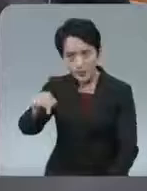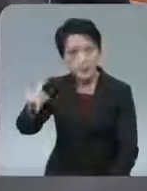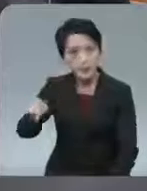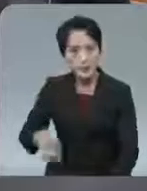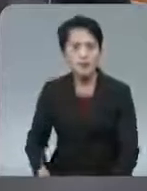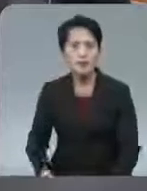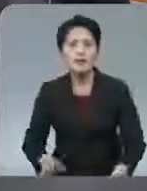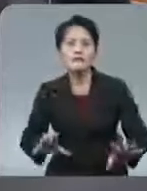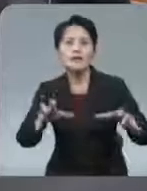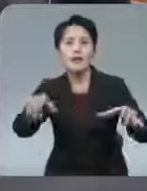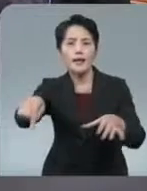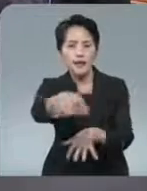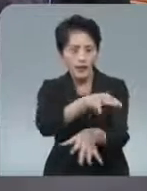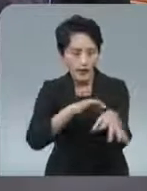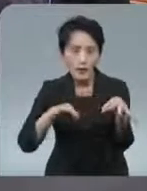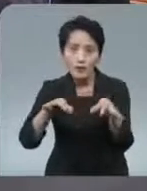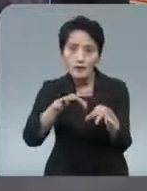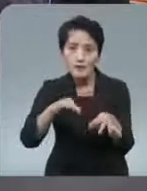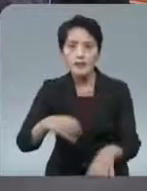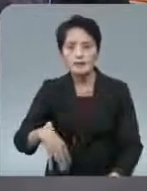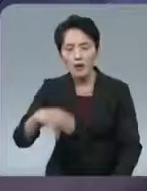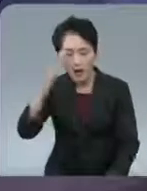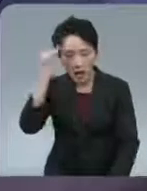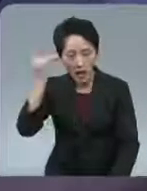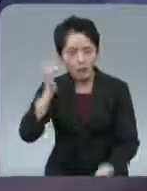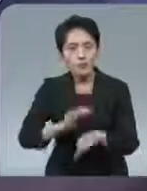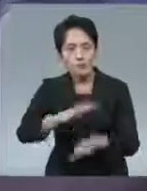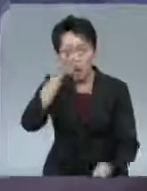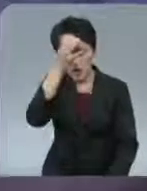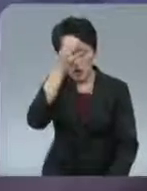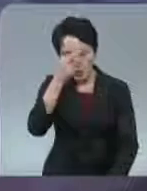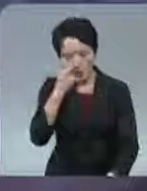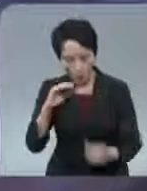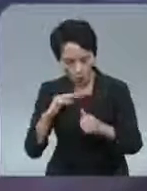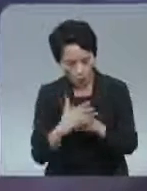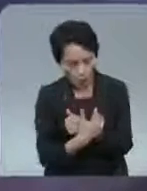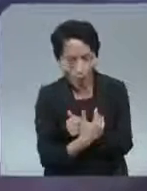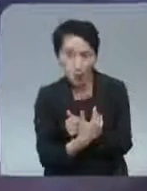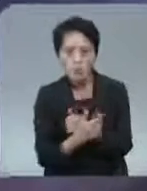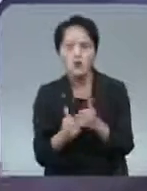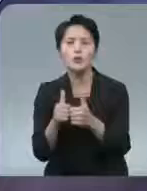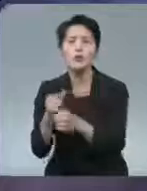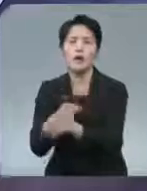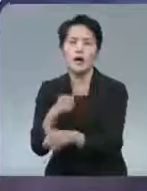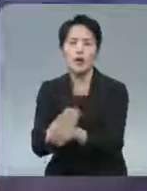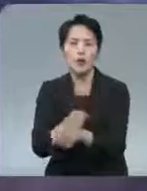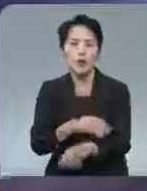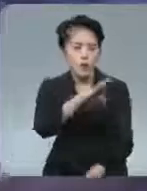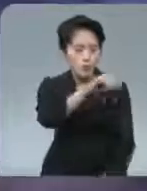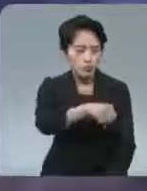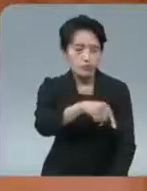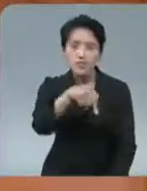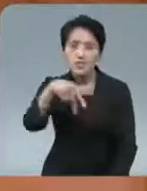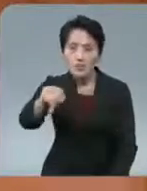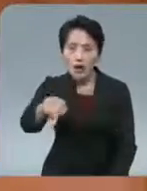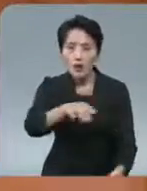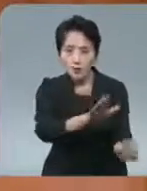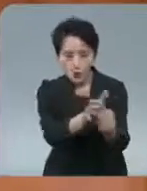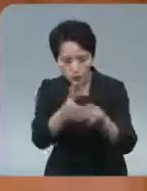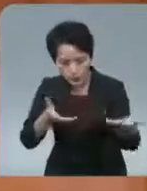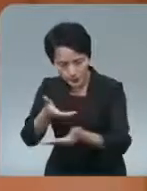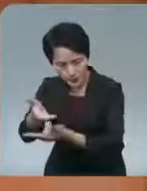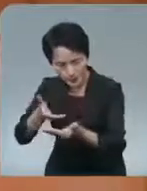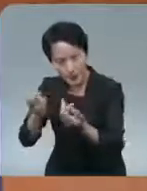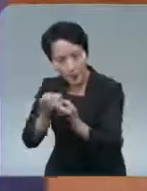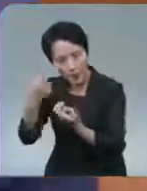medidas a adoptar para proteger el patrimonio tecnológico del país ante la cada vez más feroz rivalidad internacional por sustentar la hegemonía